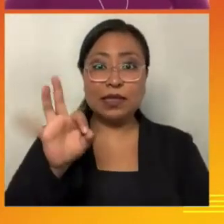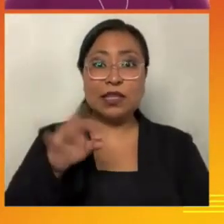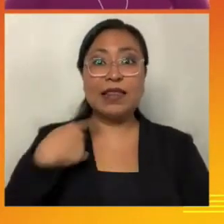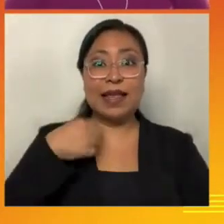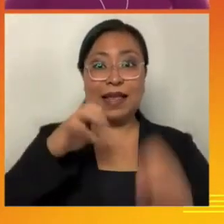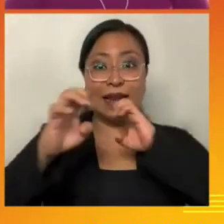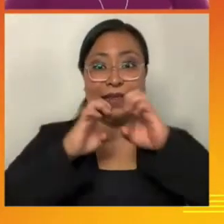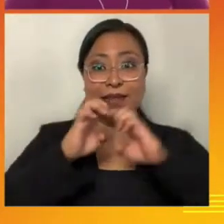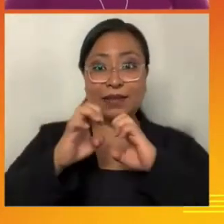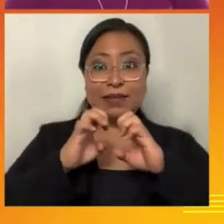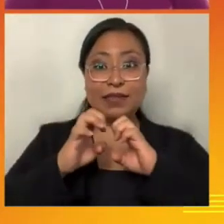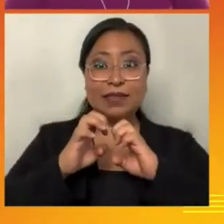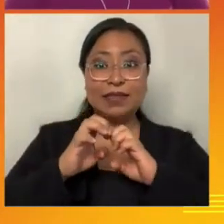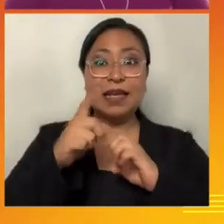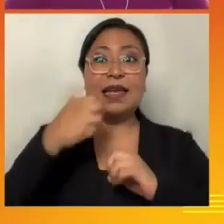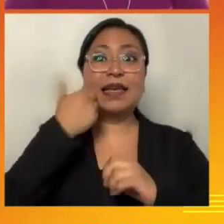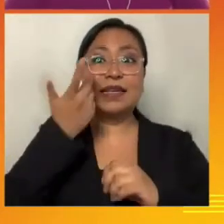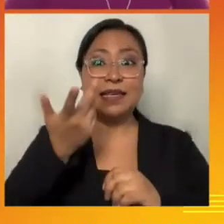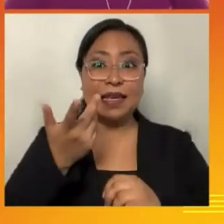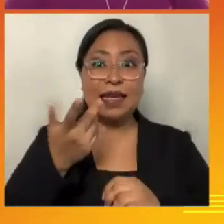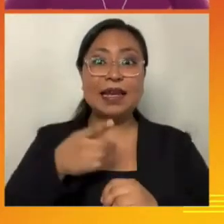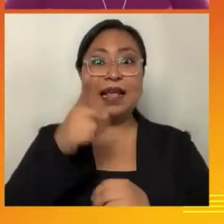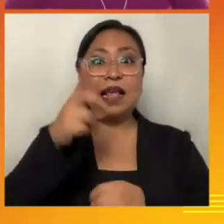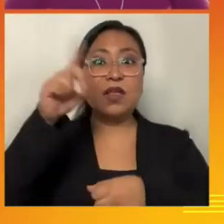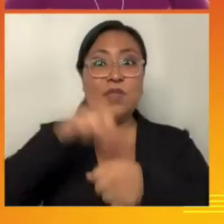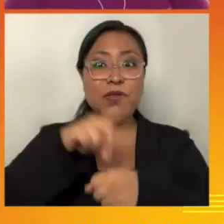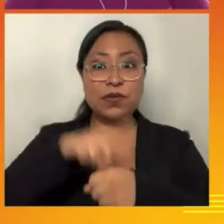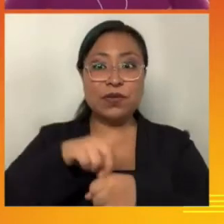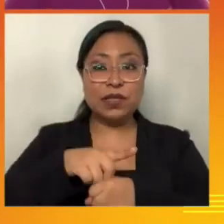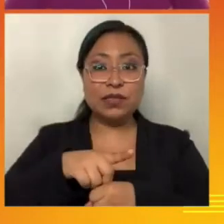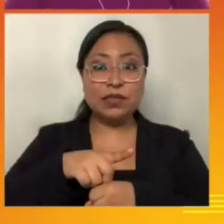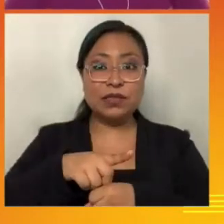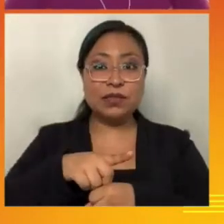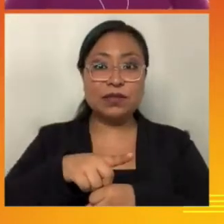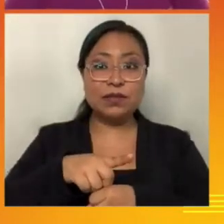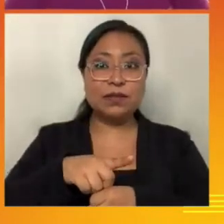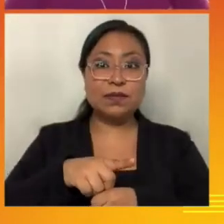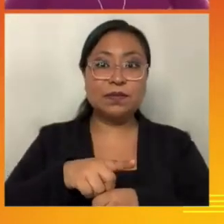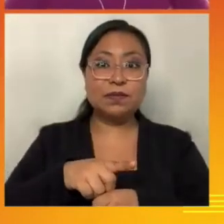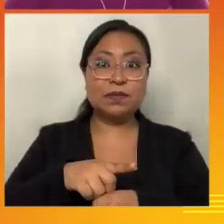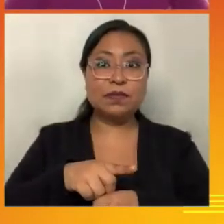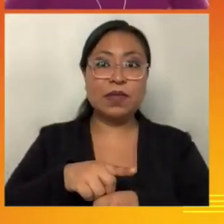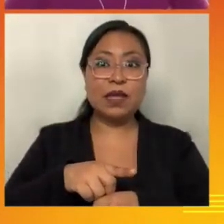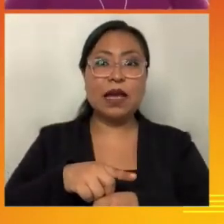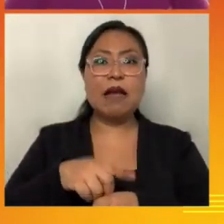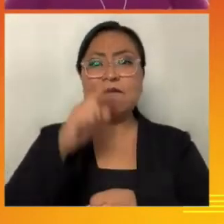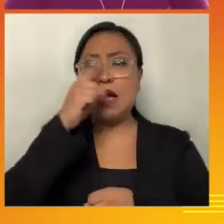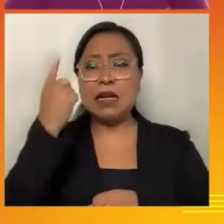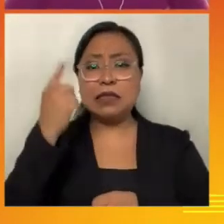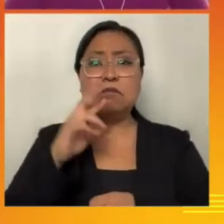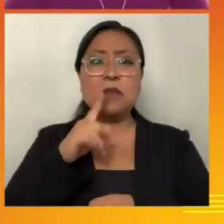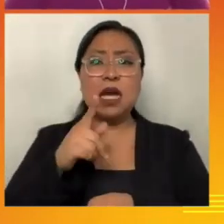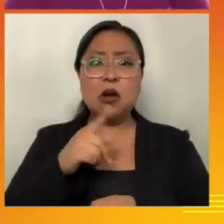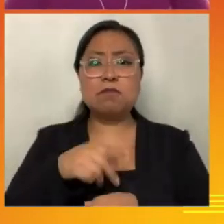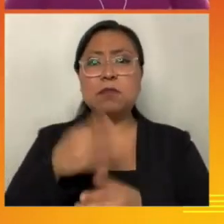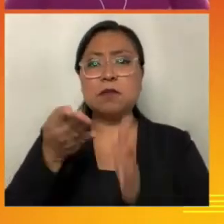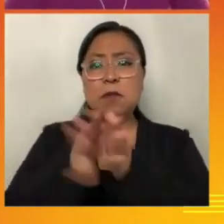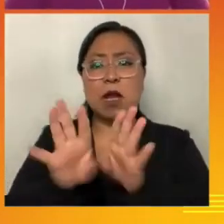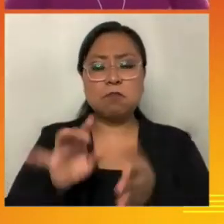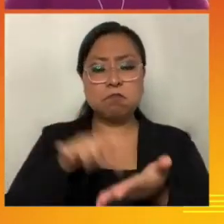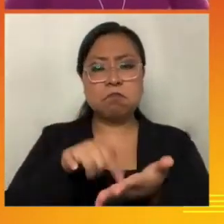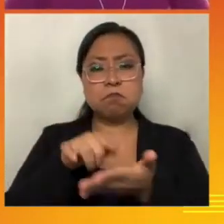encuestadas prefieren hacer una donación, si es que la hacen, vía transferencias bancarias, porque todavía